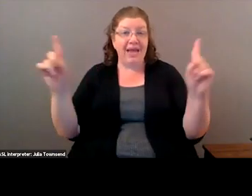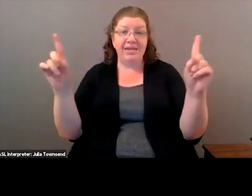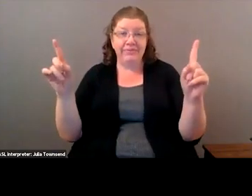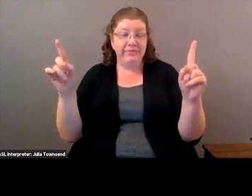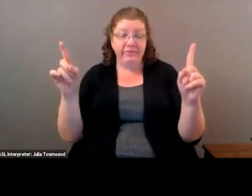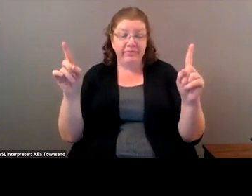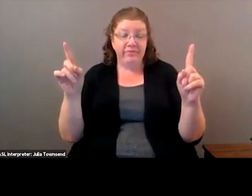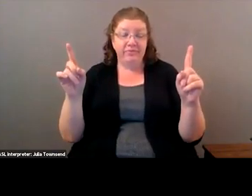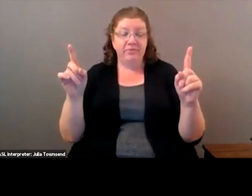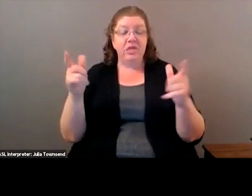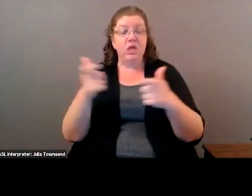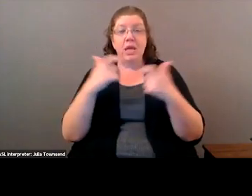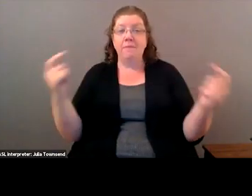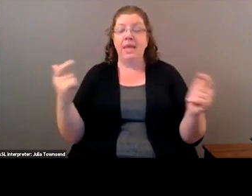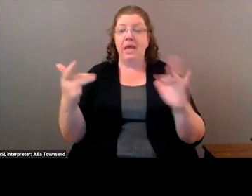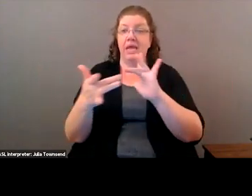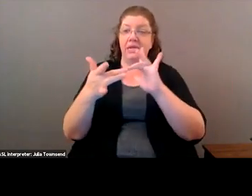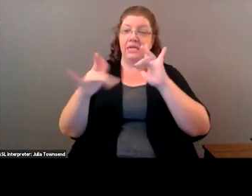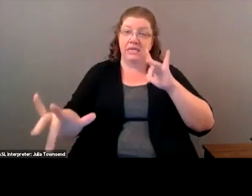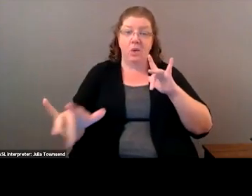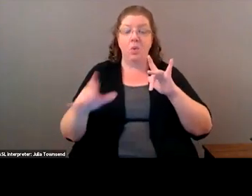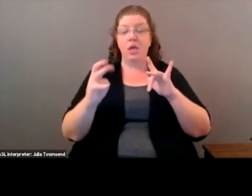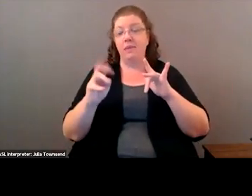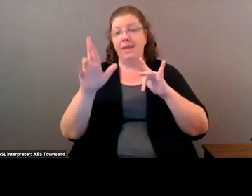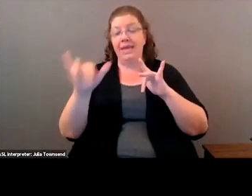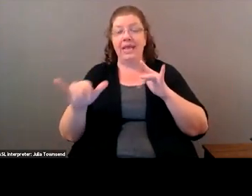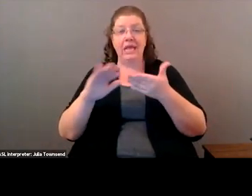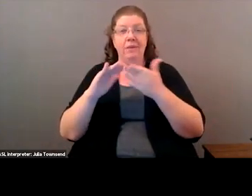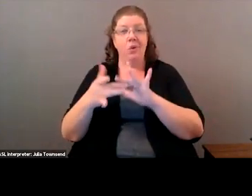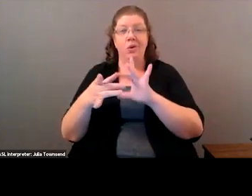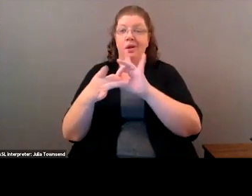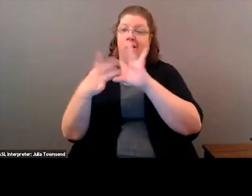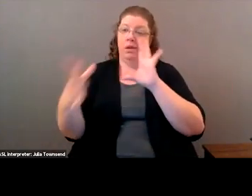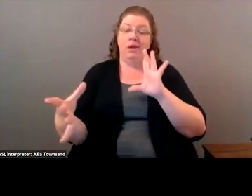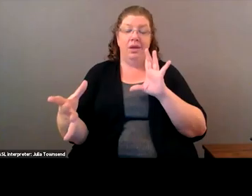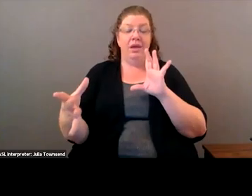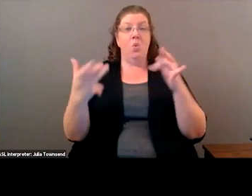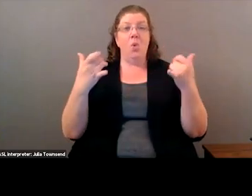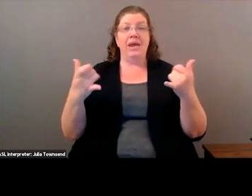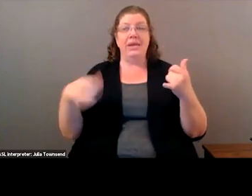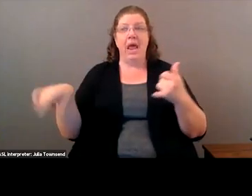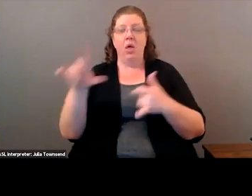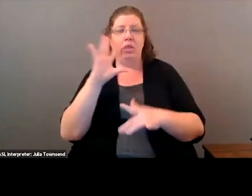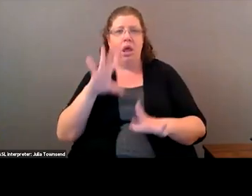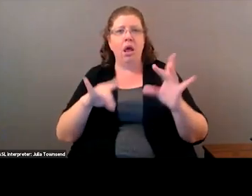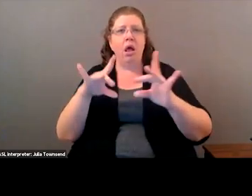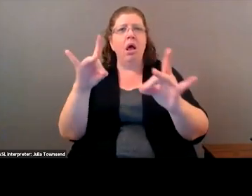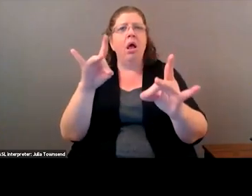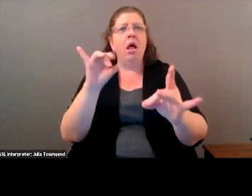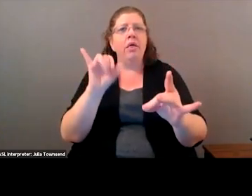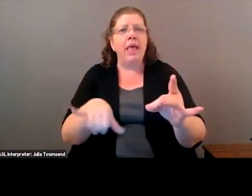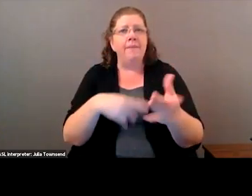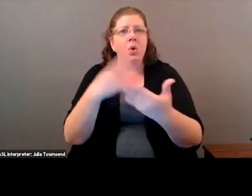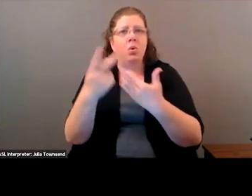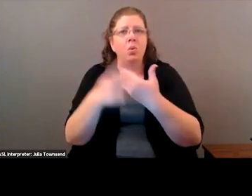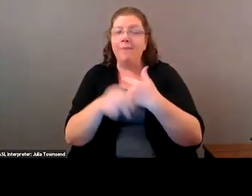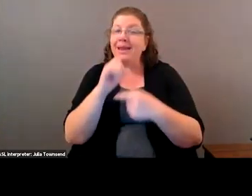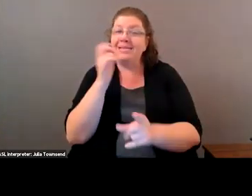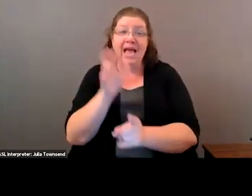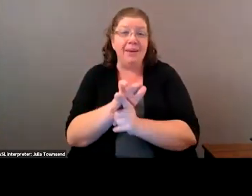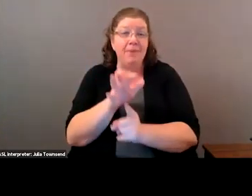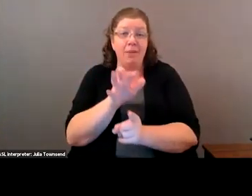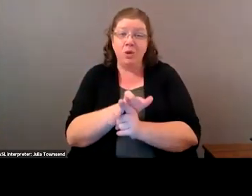verdad la participación no ha sido efectiva hay una gran desconexión entre